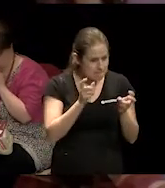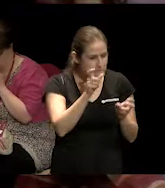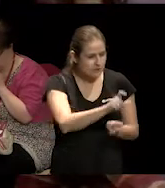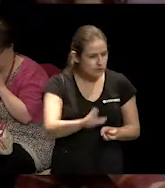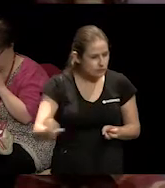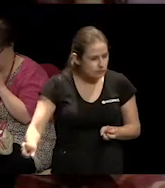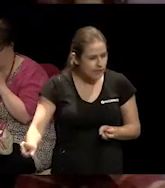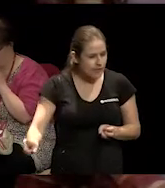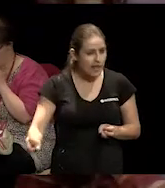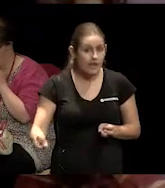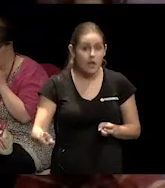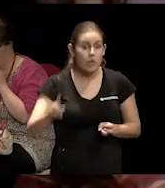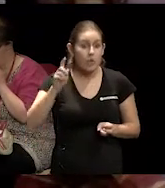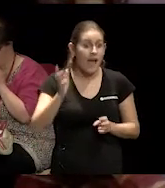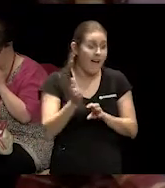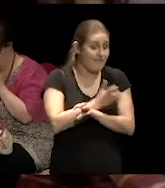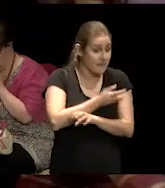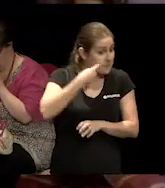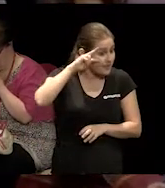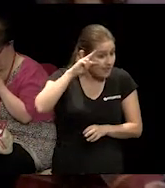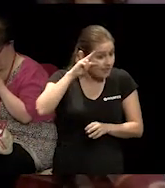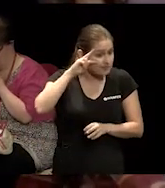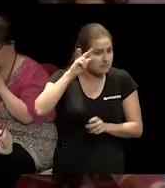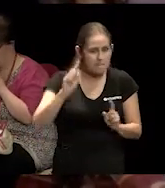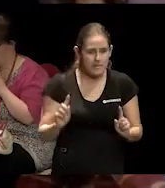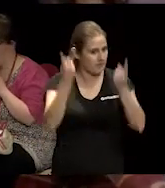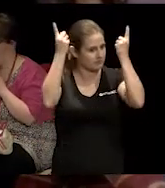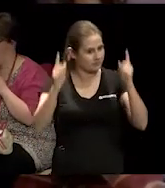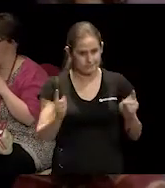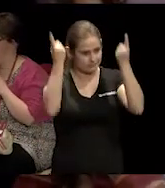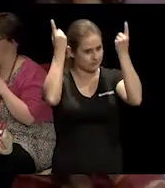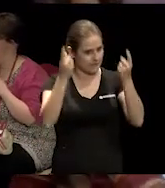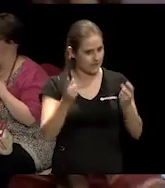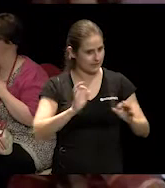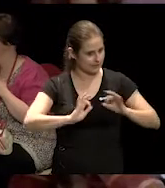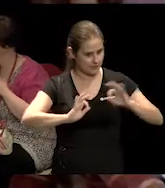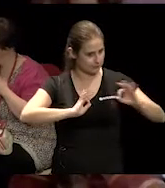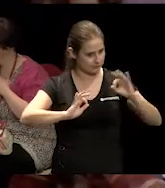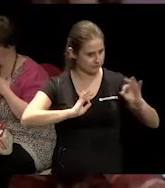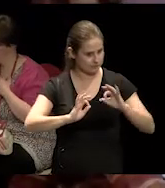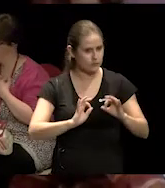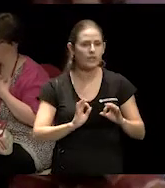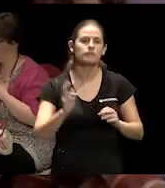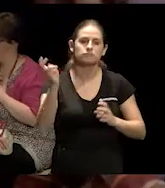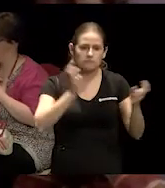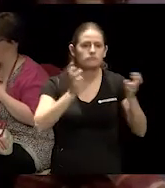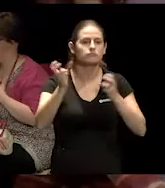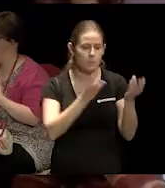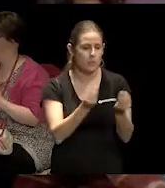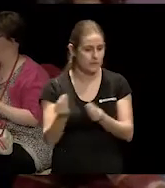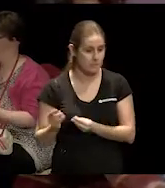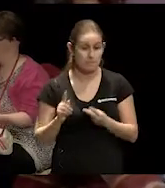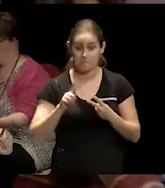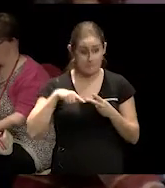teatro ni van al teatro, es decir, era en ese sentido una gozada. También hicimos una fiesta